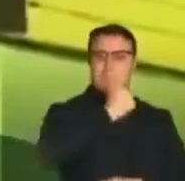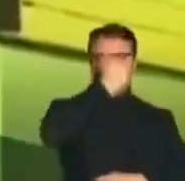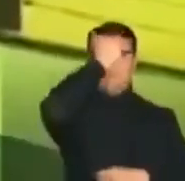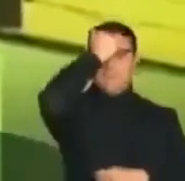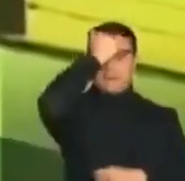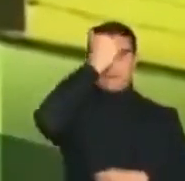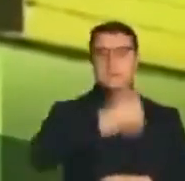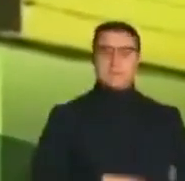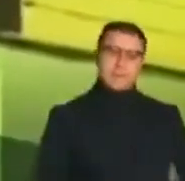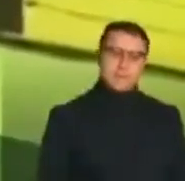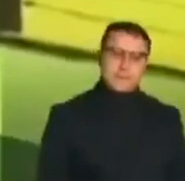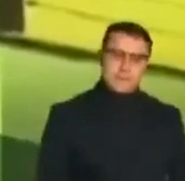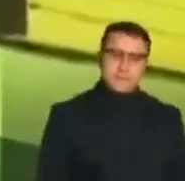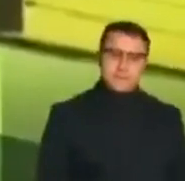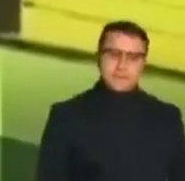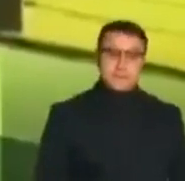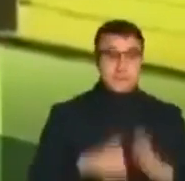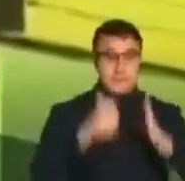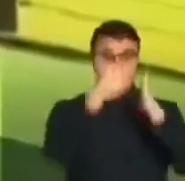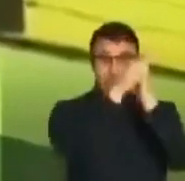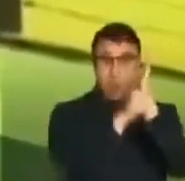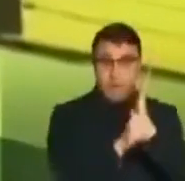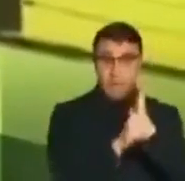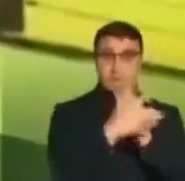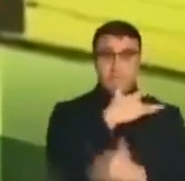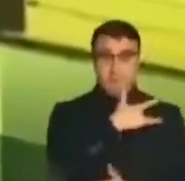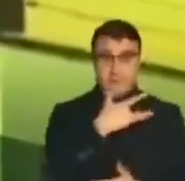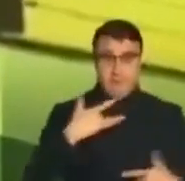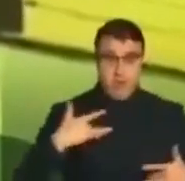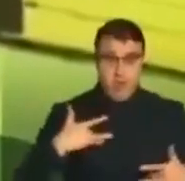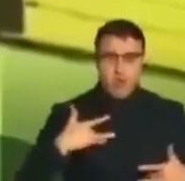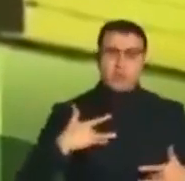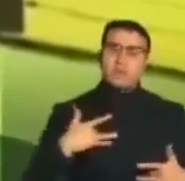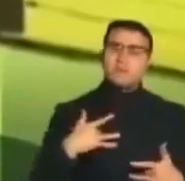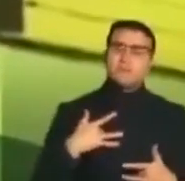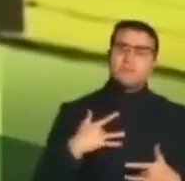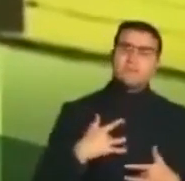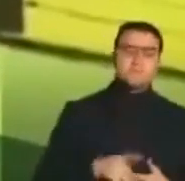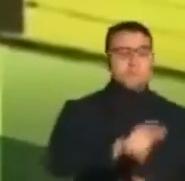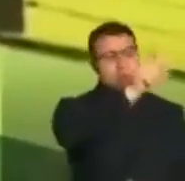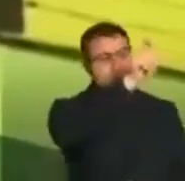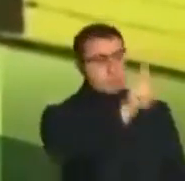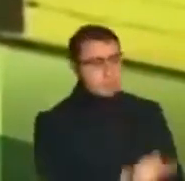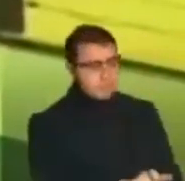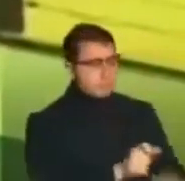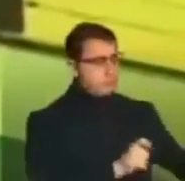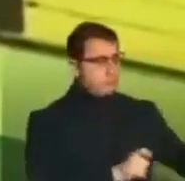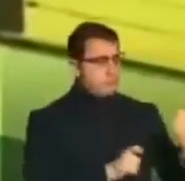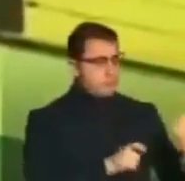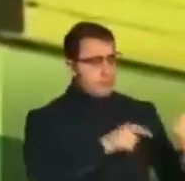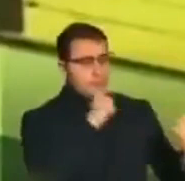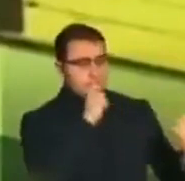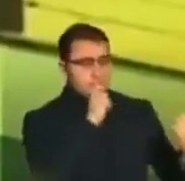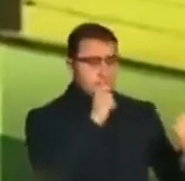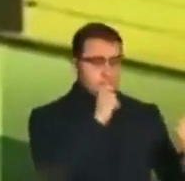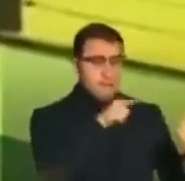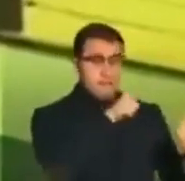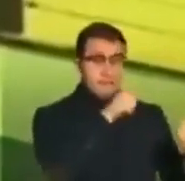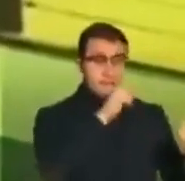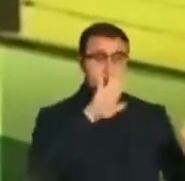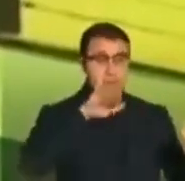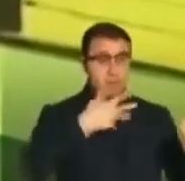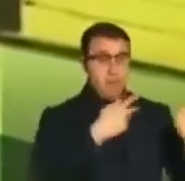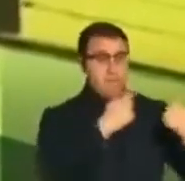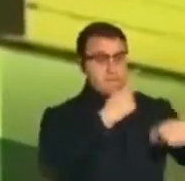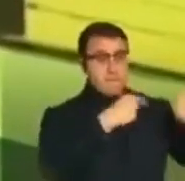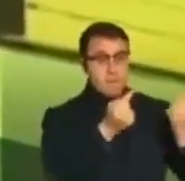de salud que no mira la persona como un potencial cliente